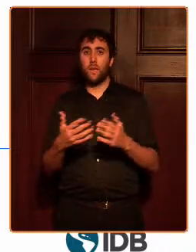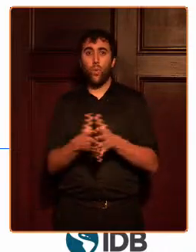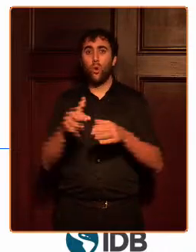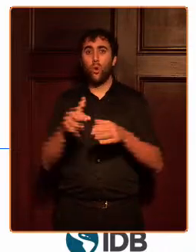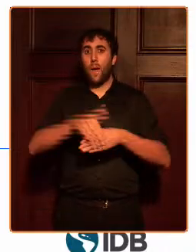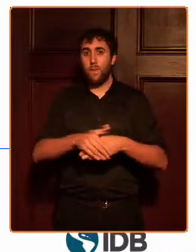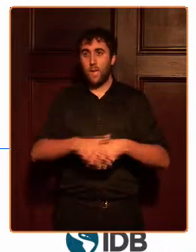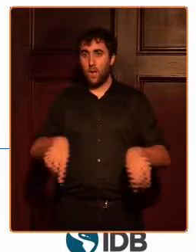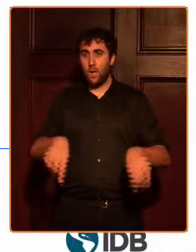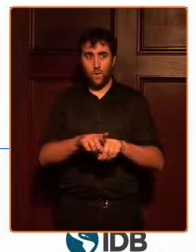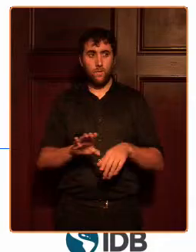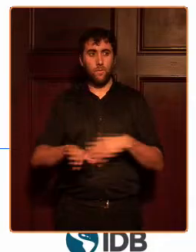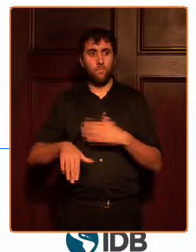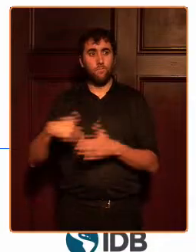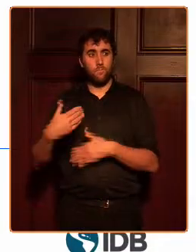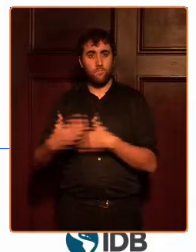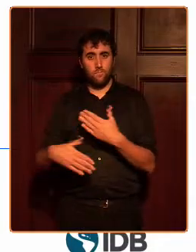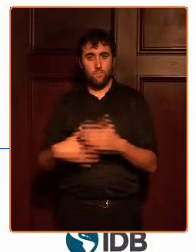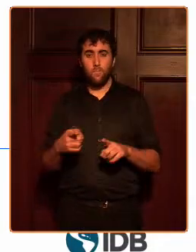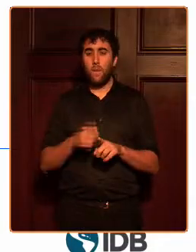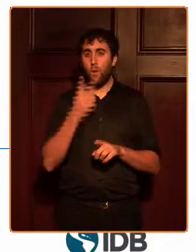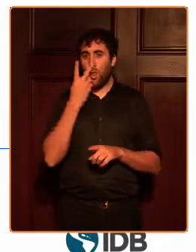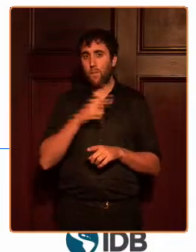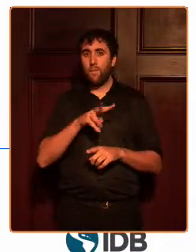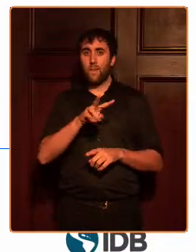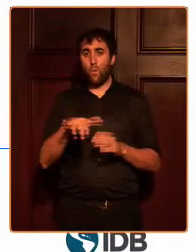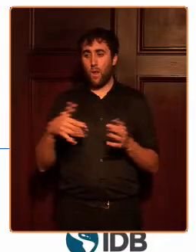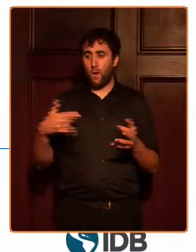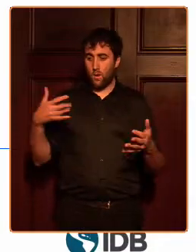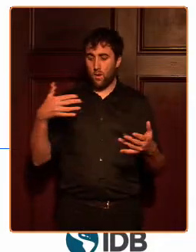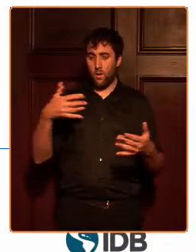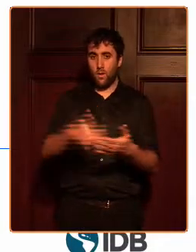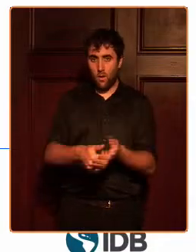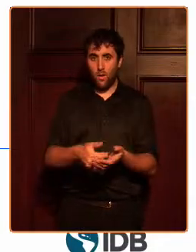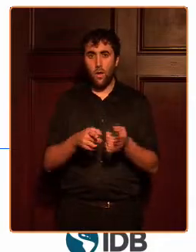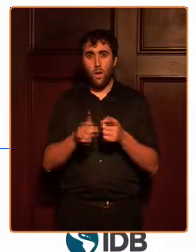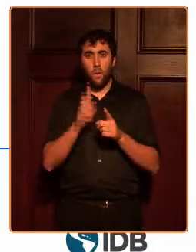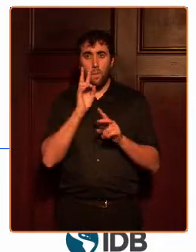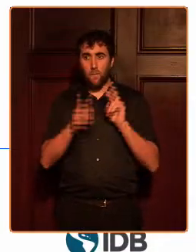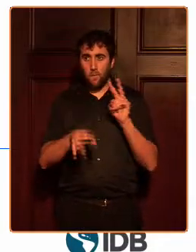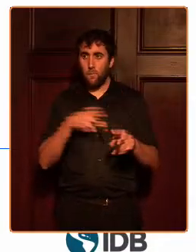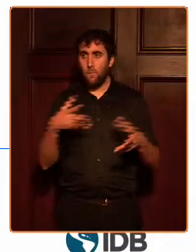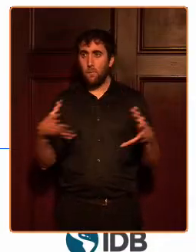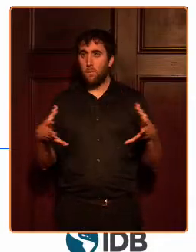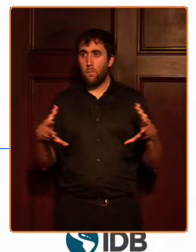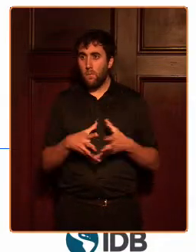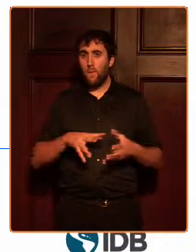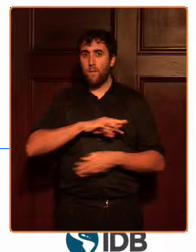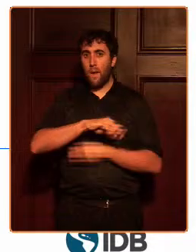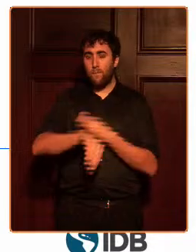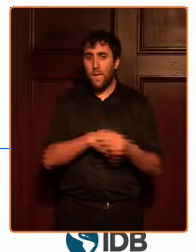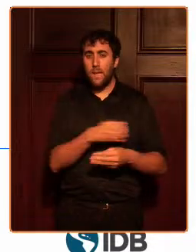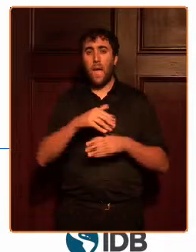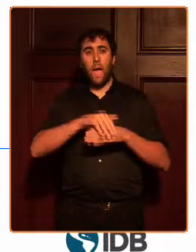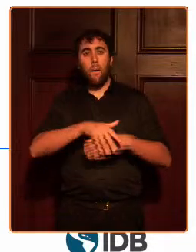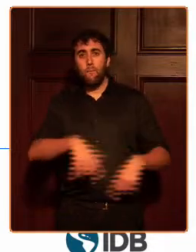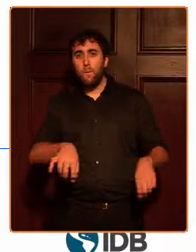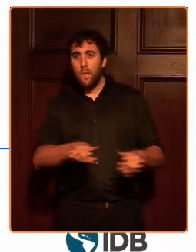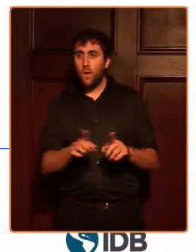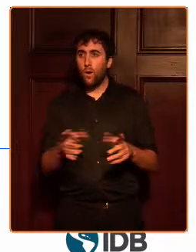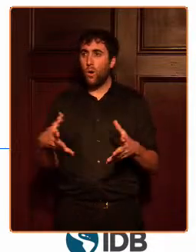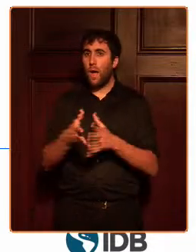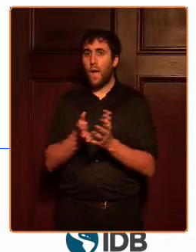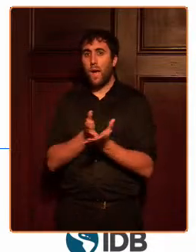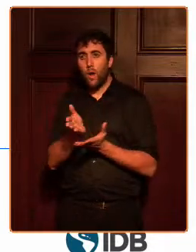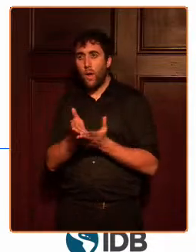vamos acercándonos al 2024, lo que vemos es que poco a poco familia, amigos,